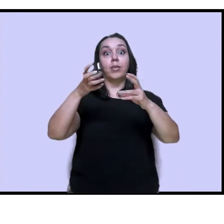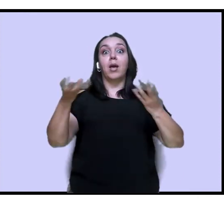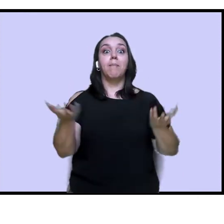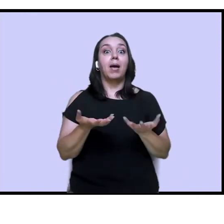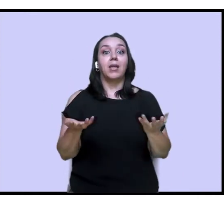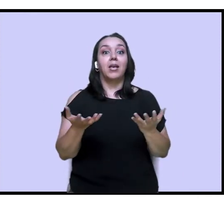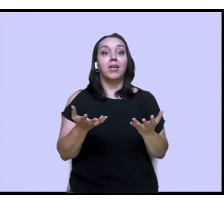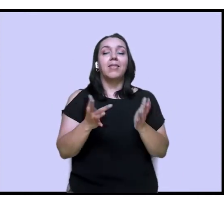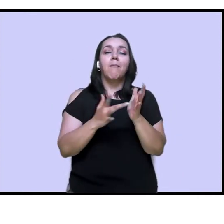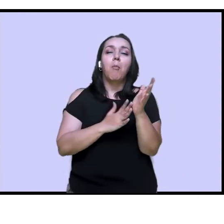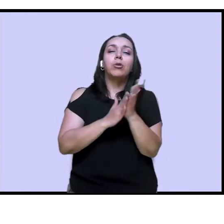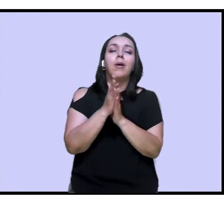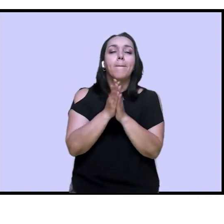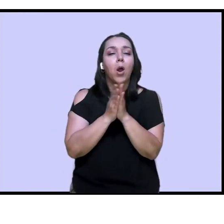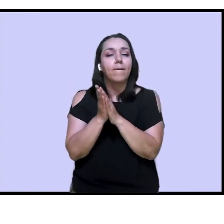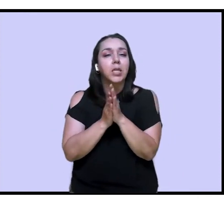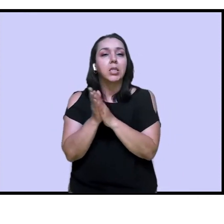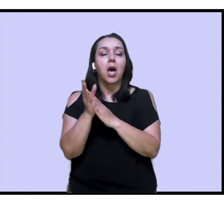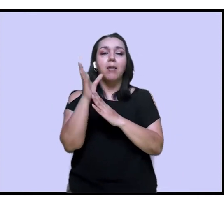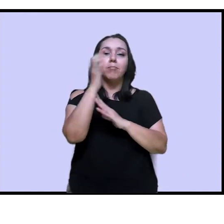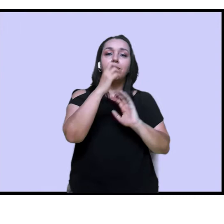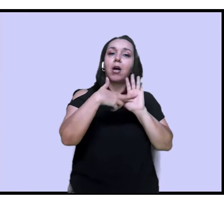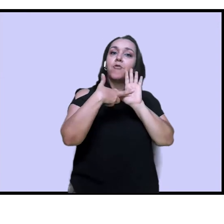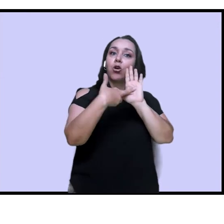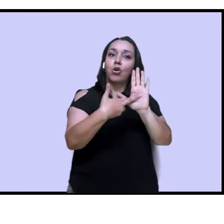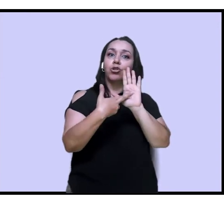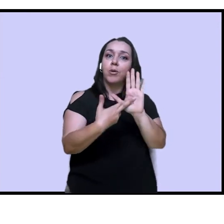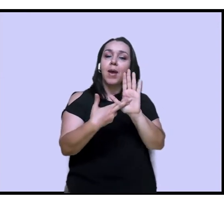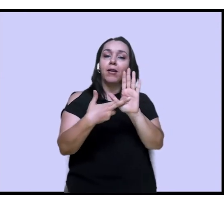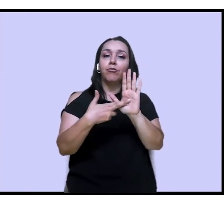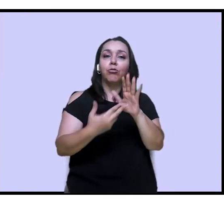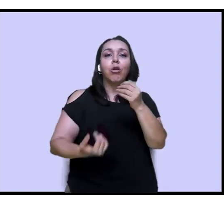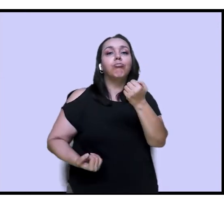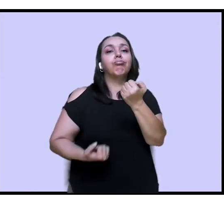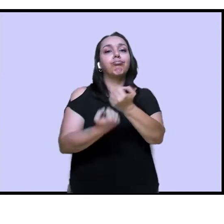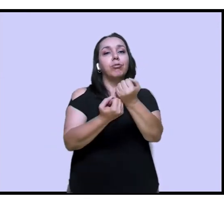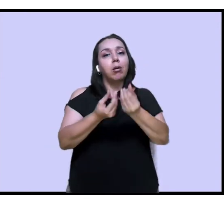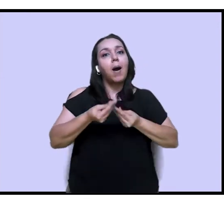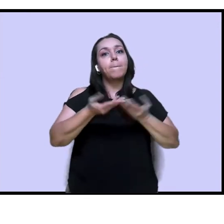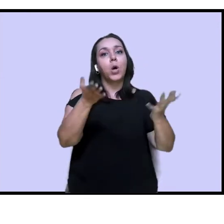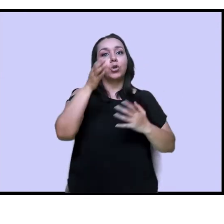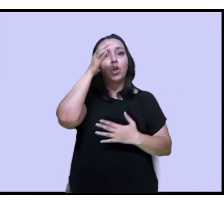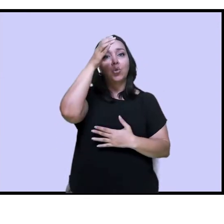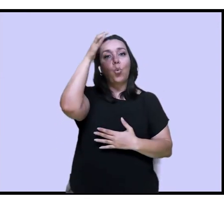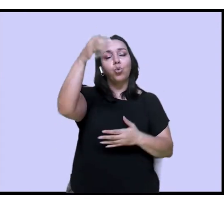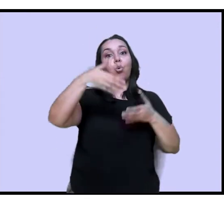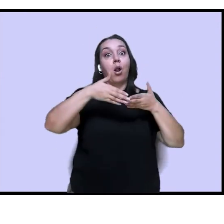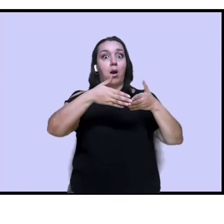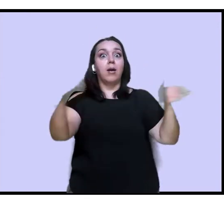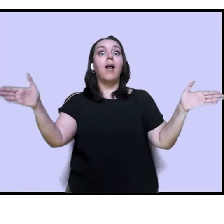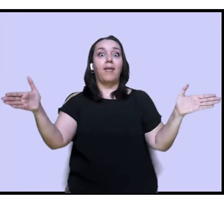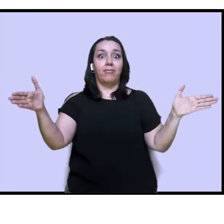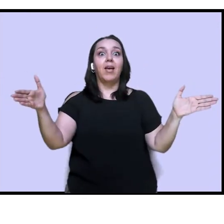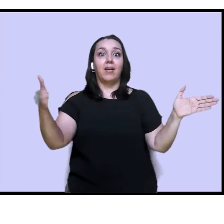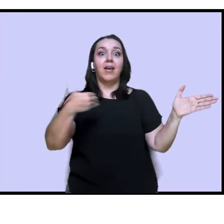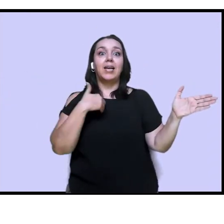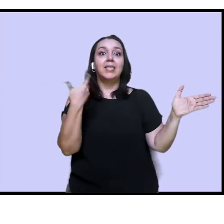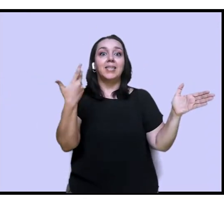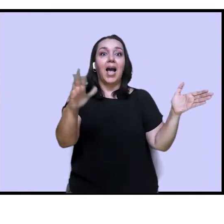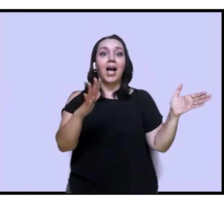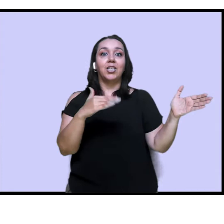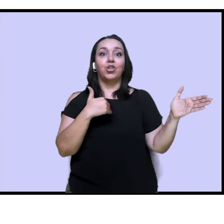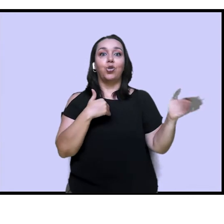lo que tenemos que privilegiar acá es en el reconocimiento de los aportes culturales. Todo lo grande que ha